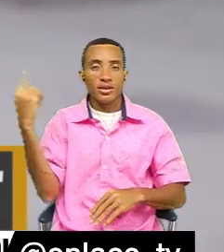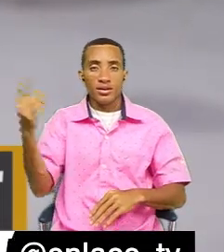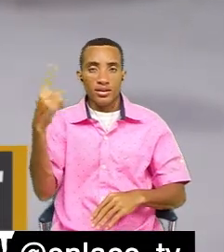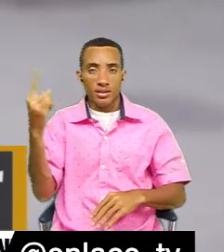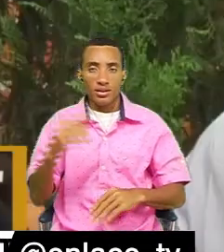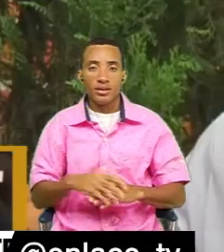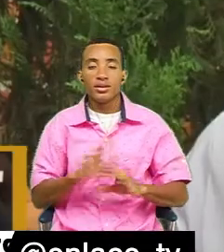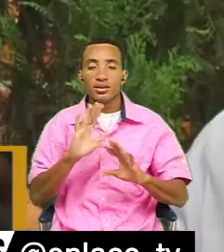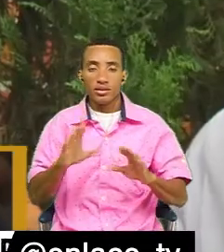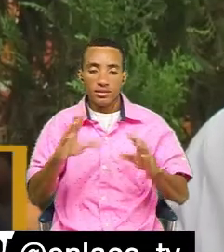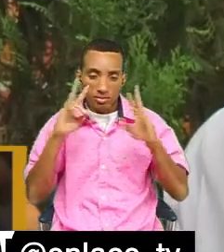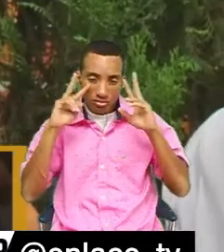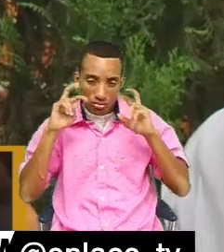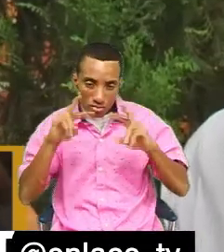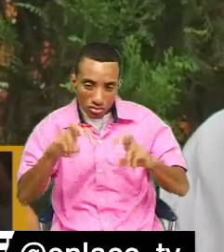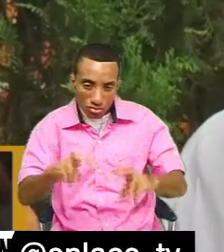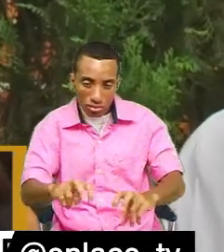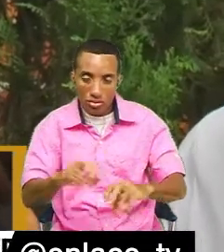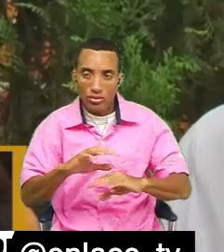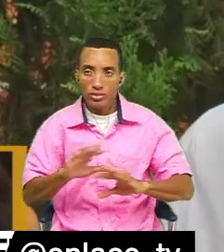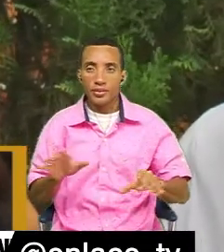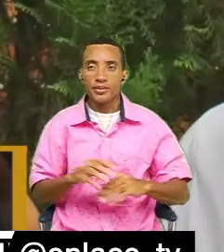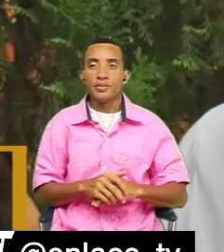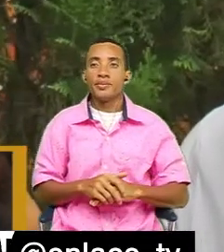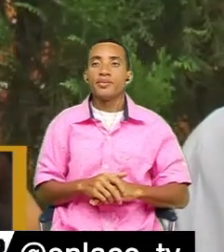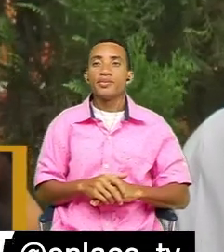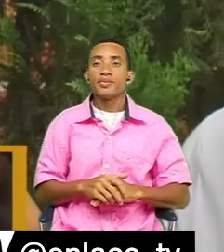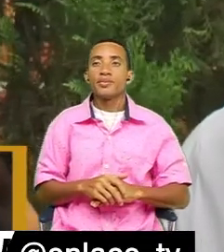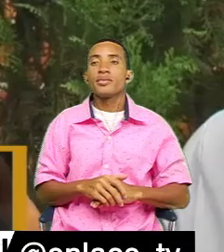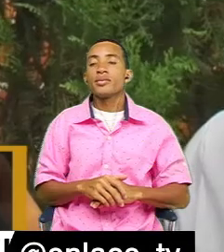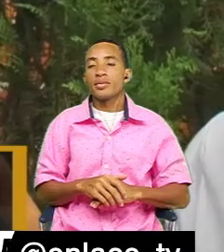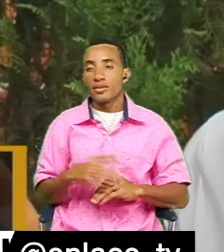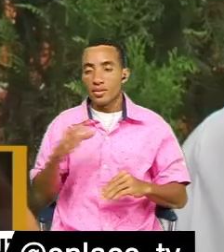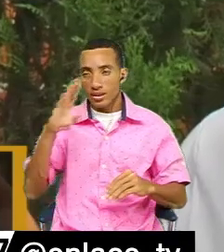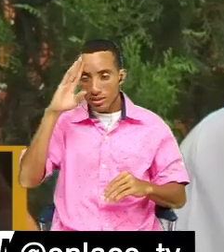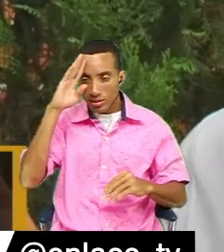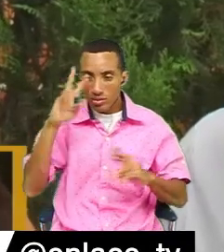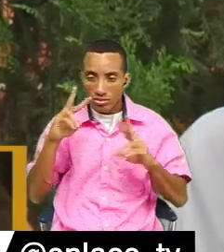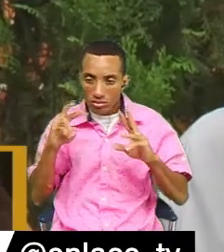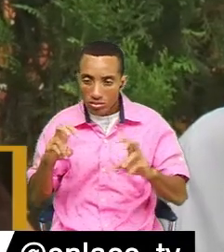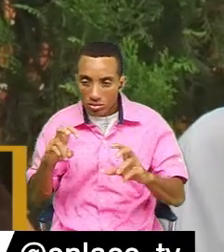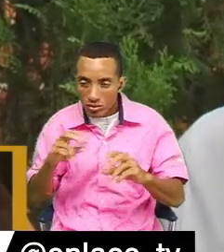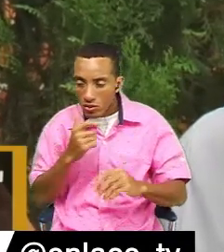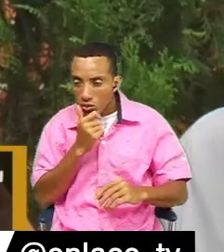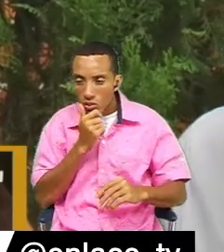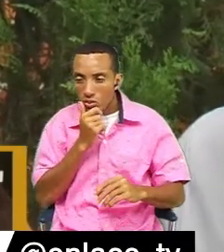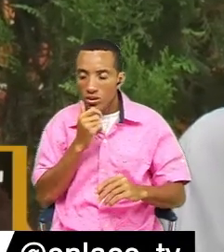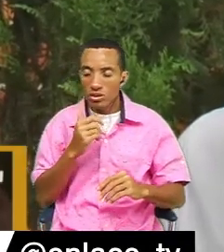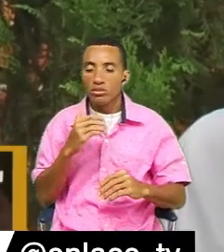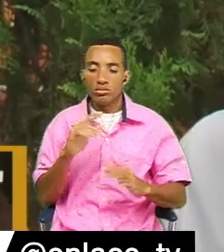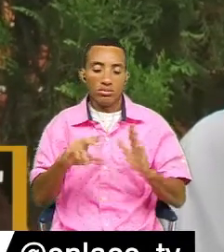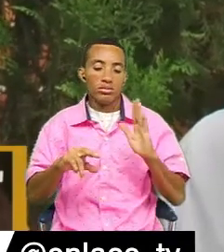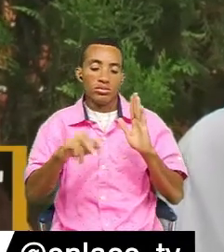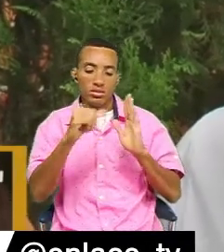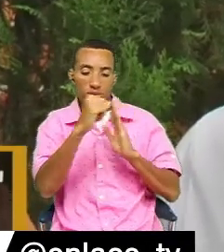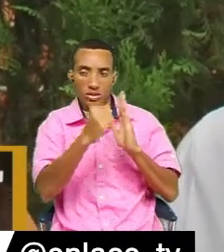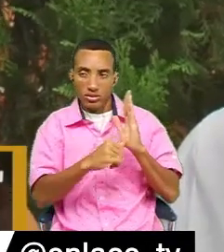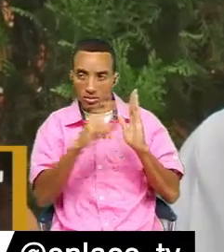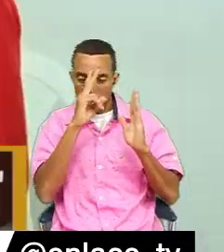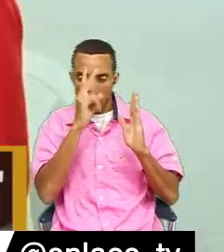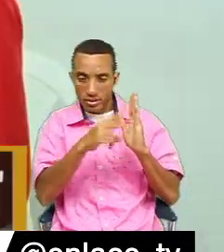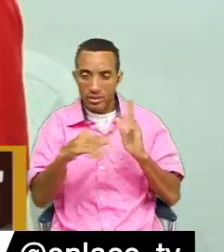de este caso. En torno a esto desarrollará rondas y revistas policiales en atención pues a la ruta y al protocolo establecido para este tipo